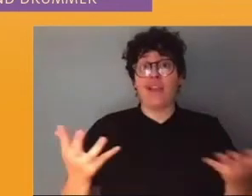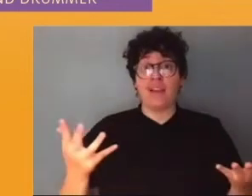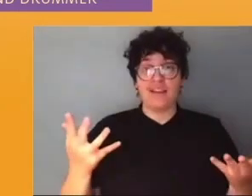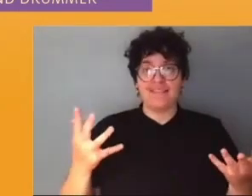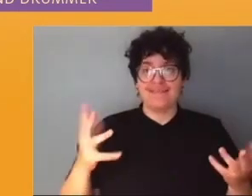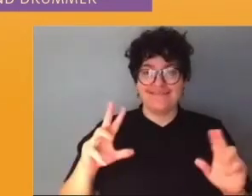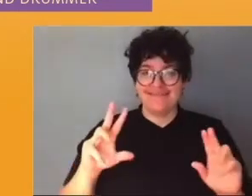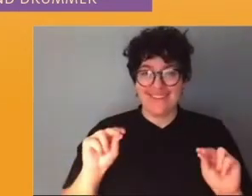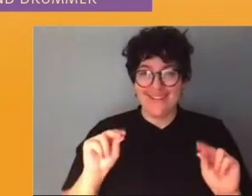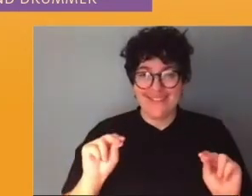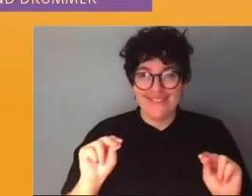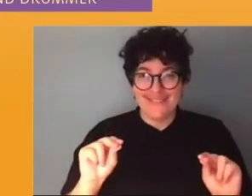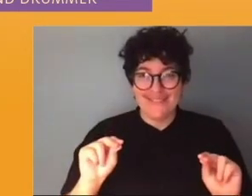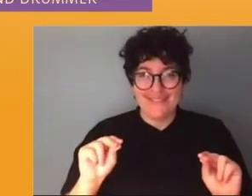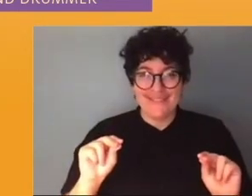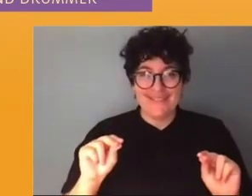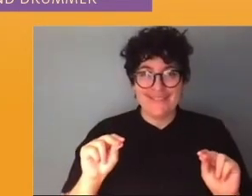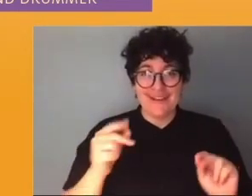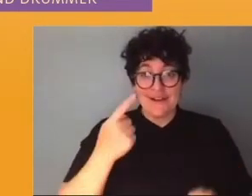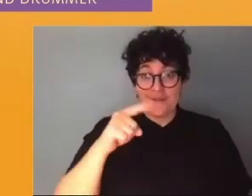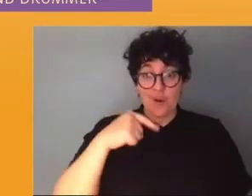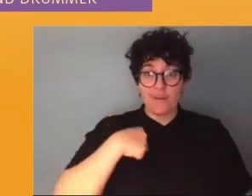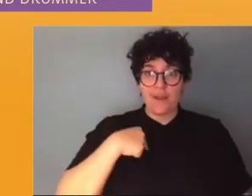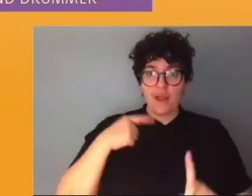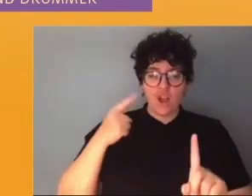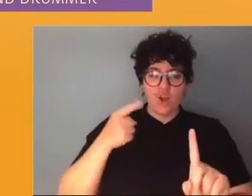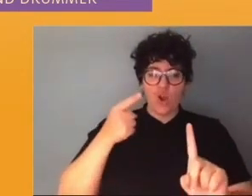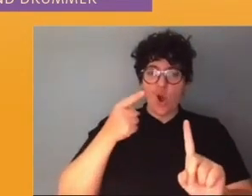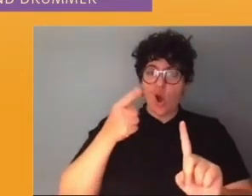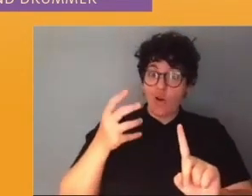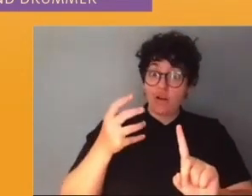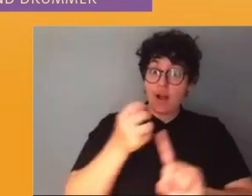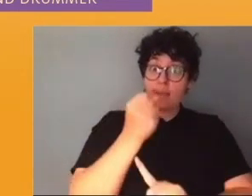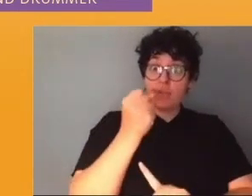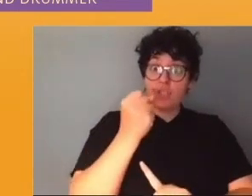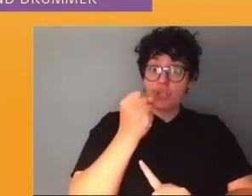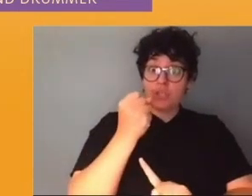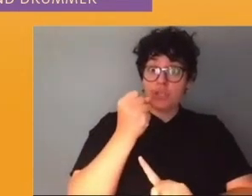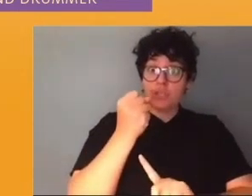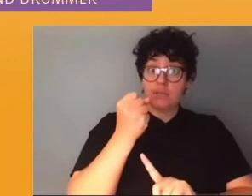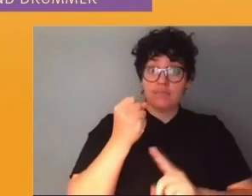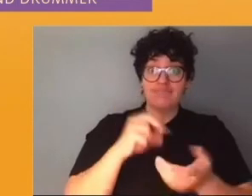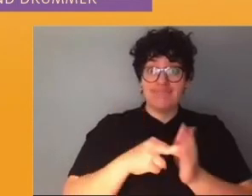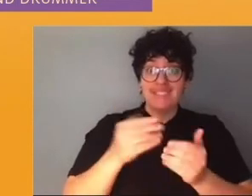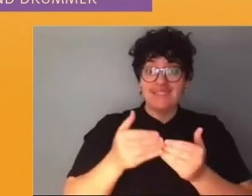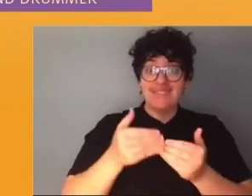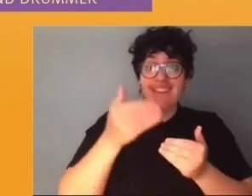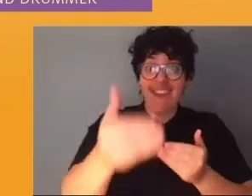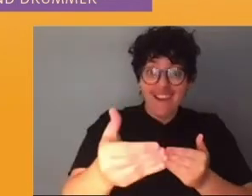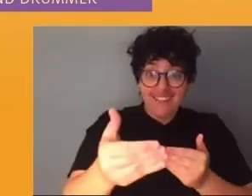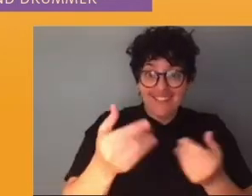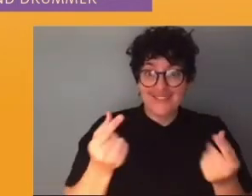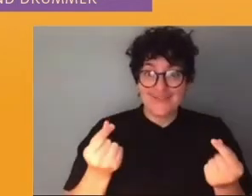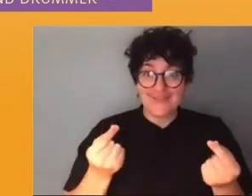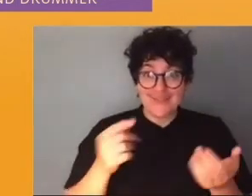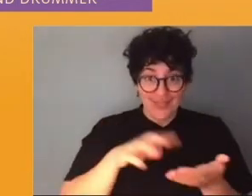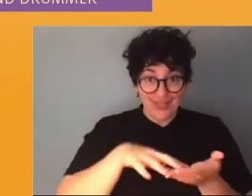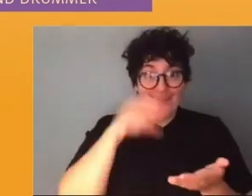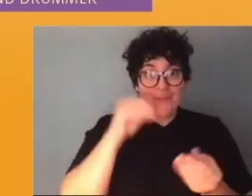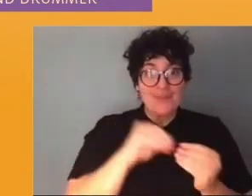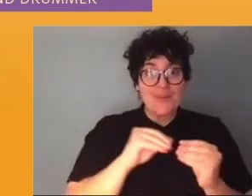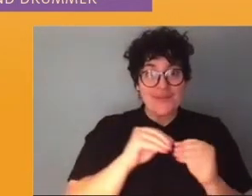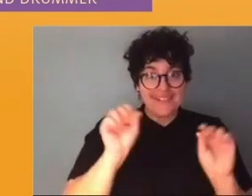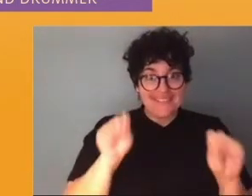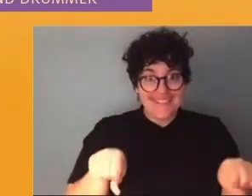llego a un punto, siempre hay otro paso, siempre hay otro paso de aprendizaje para poder mejorarme. Y para mí